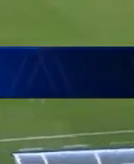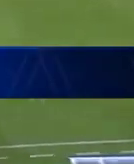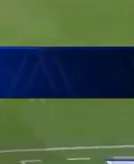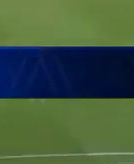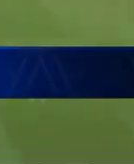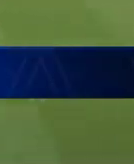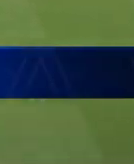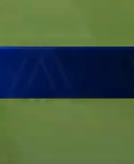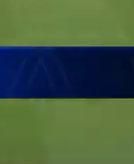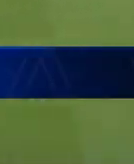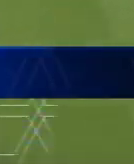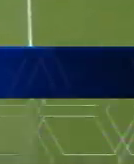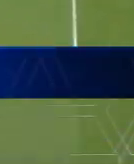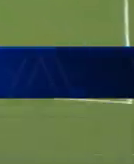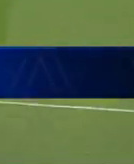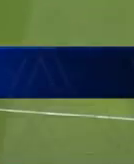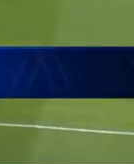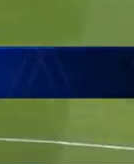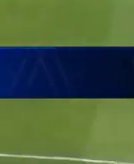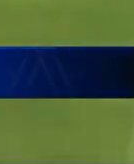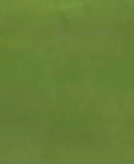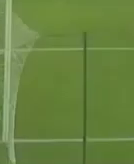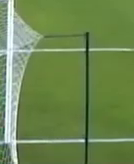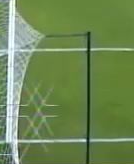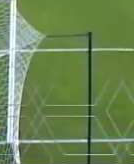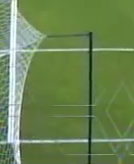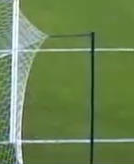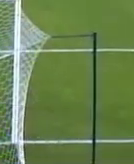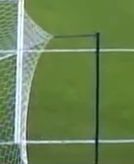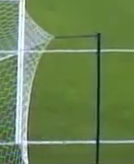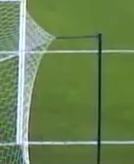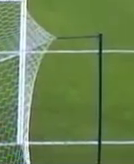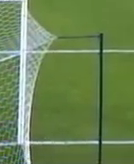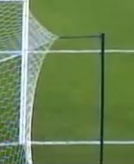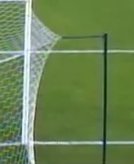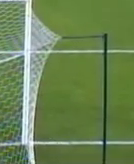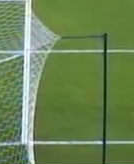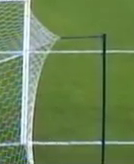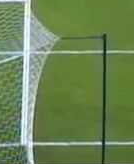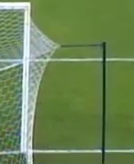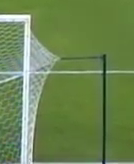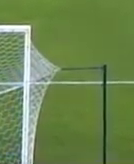Finalista. Gol de Deina Castellanos entre los mejores del año.